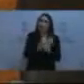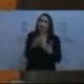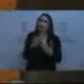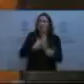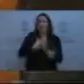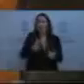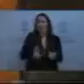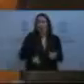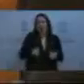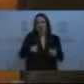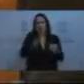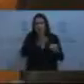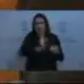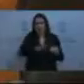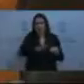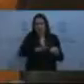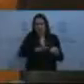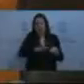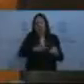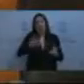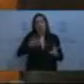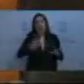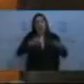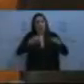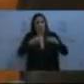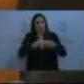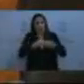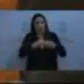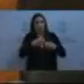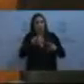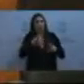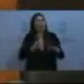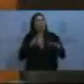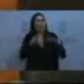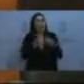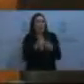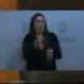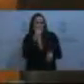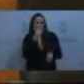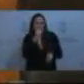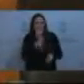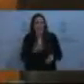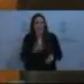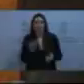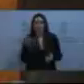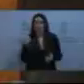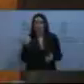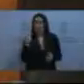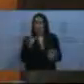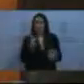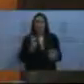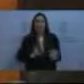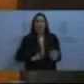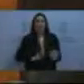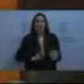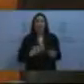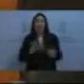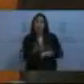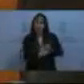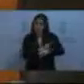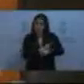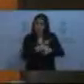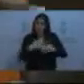del área sanitaria con las que me reuní en una cordial reunión celebrada este mes de enero. Por tanto, la Consejería de